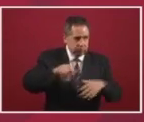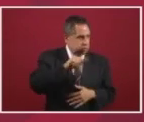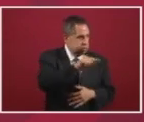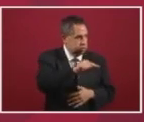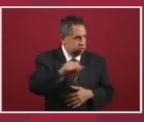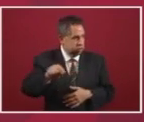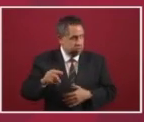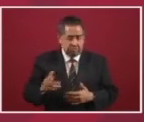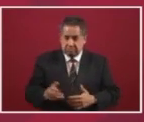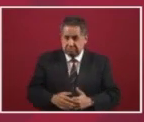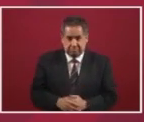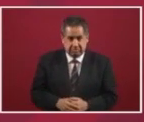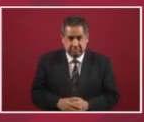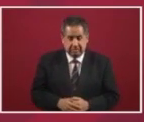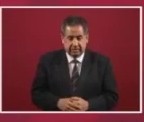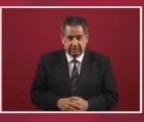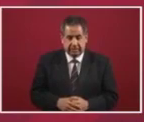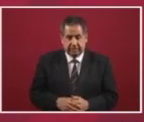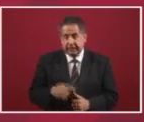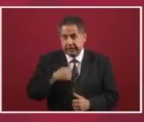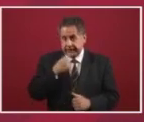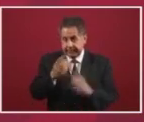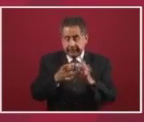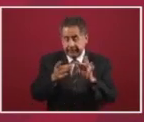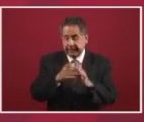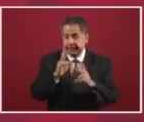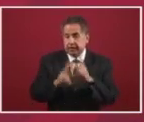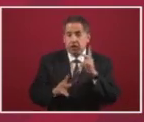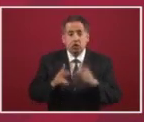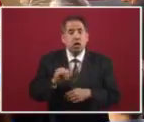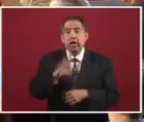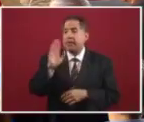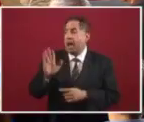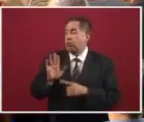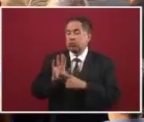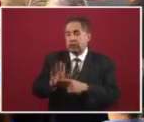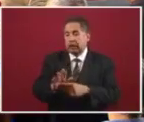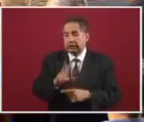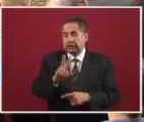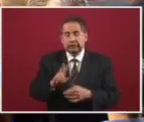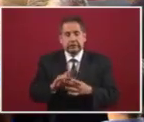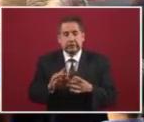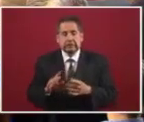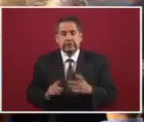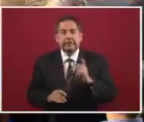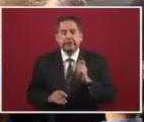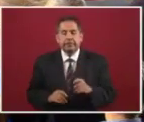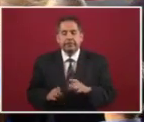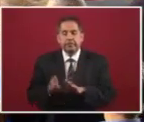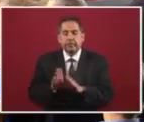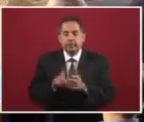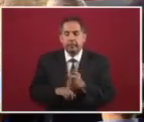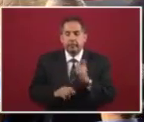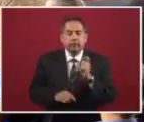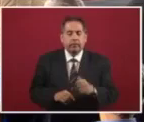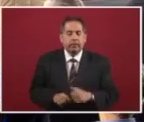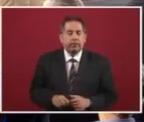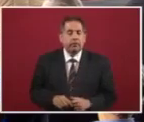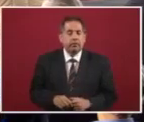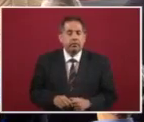Por cierto, me quedé en que les iba yo a mostrar de cómo